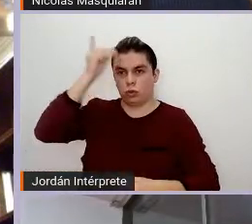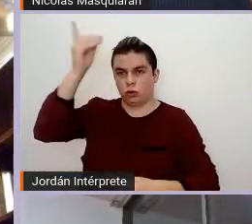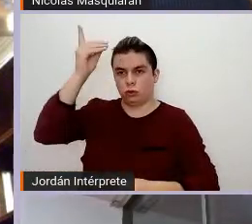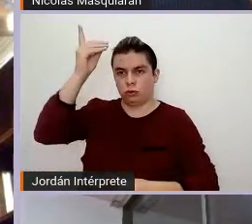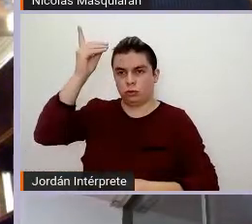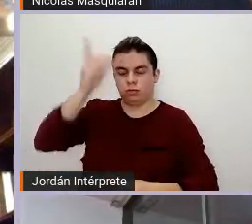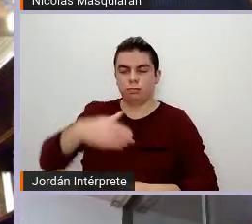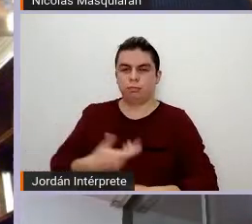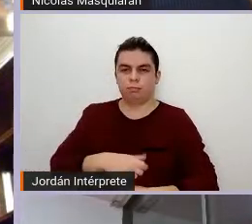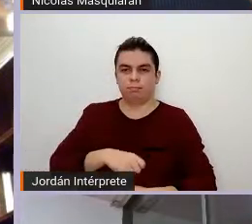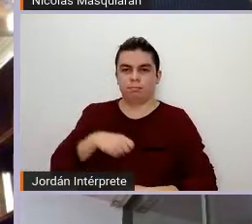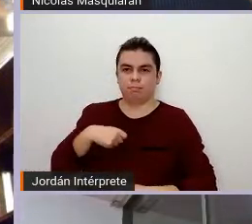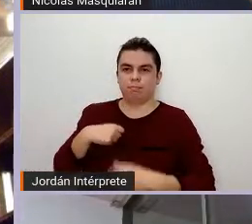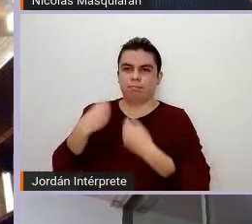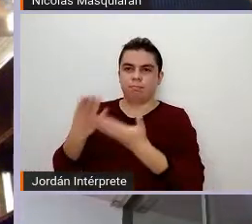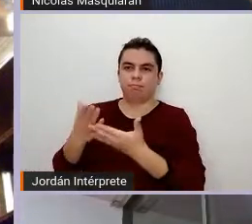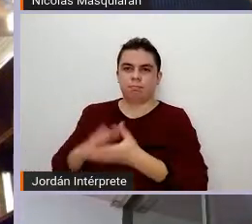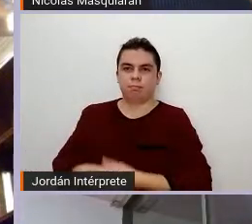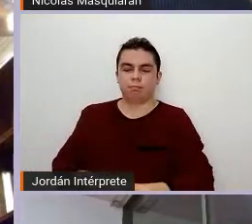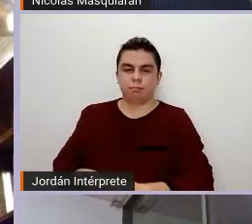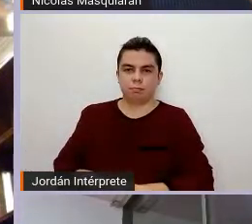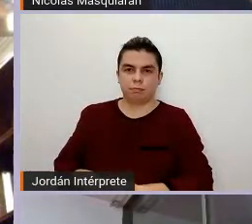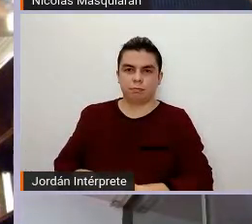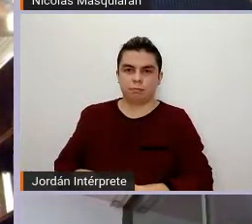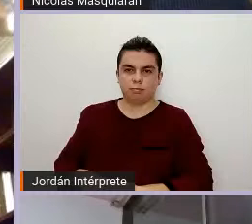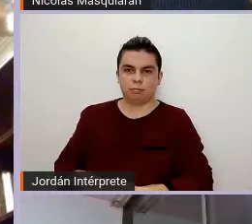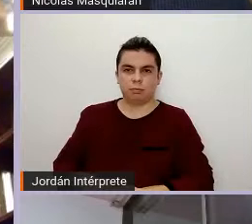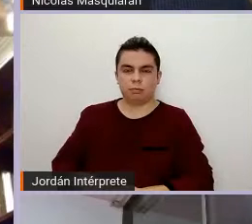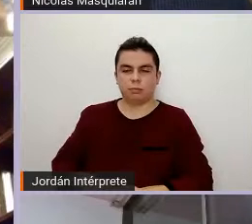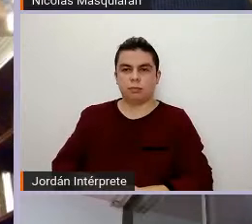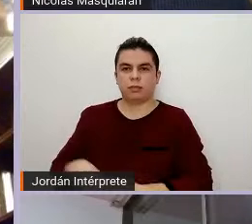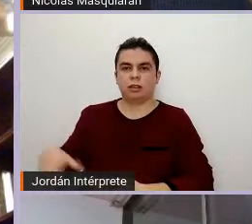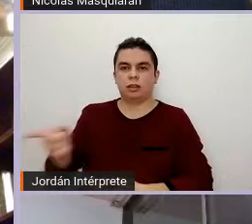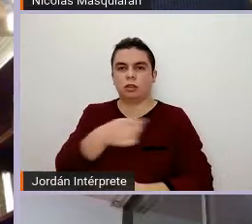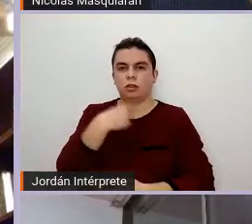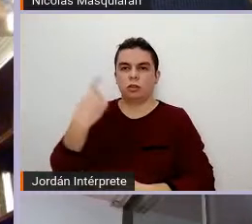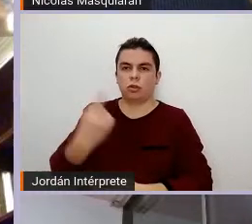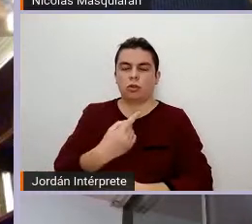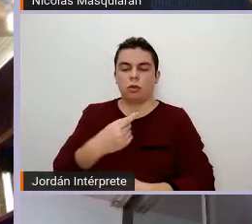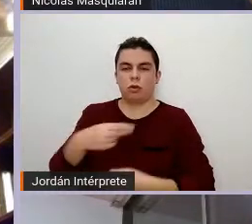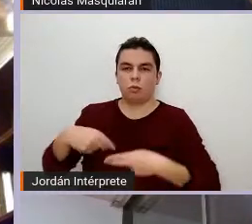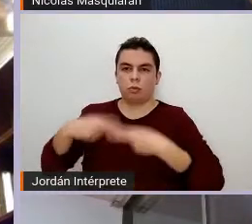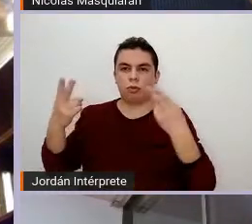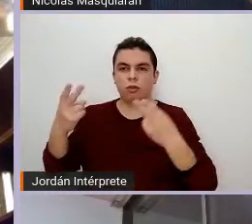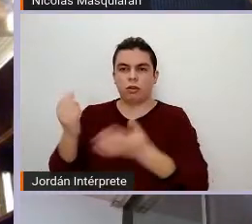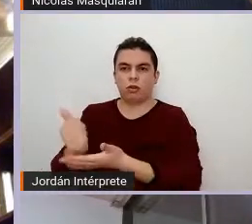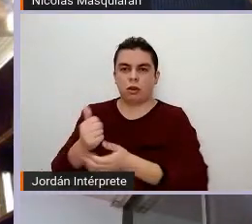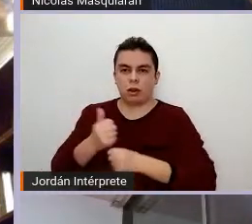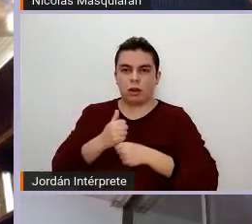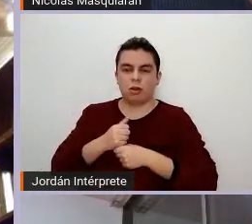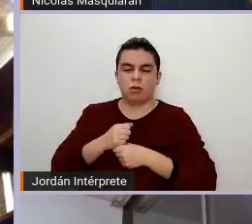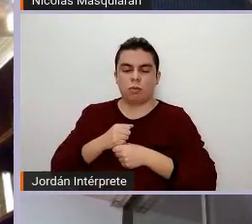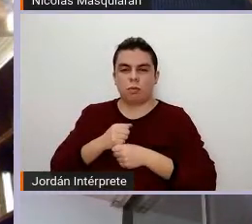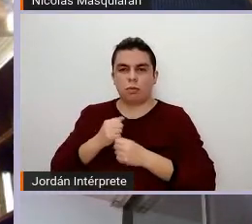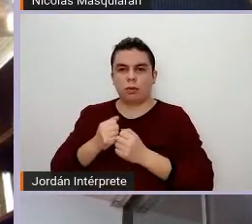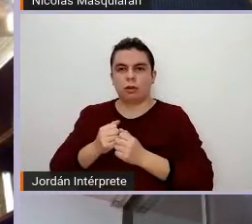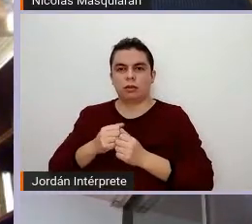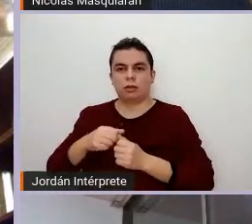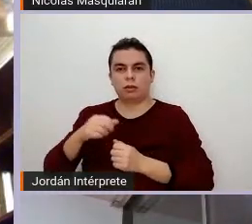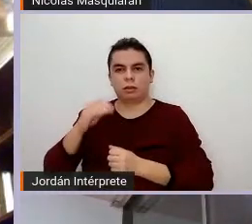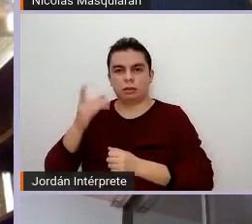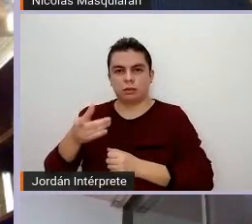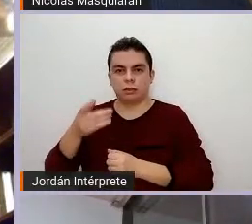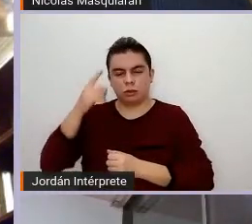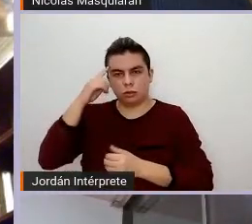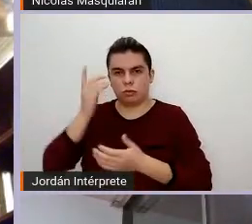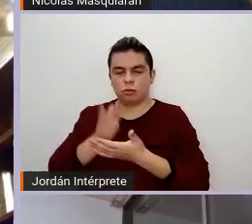orgullo. Y a todo nuestro público que nos acompaña fielmente en esta programación que con mucho cariño y